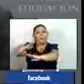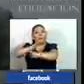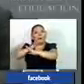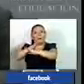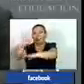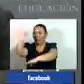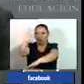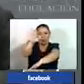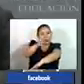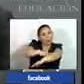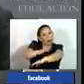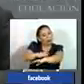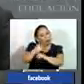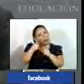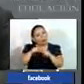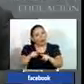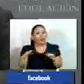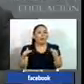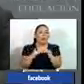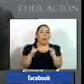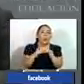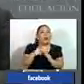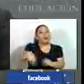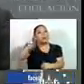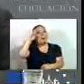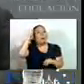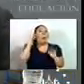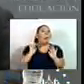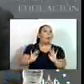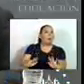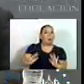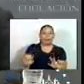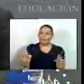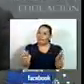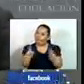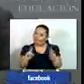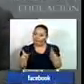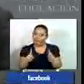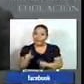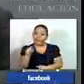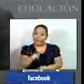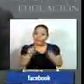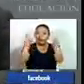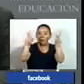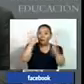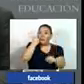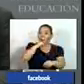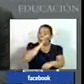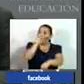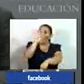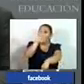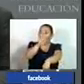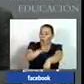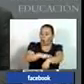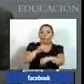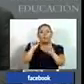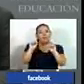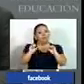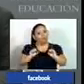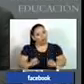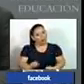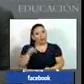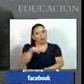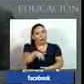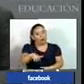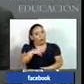está teniendo frutos, pero también no quiere decir que nos vamos a confiar acerca de esta enfermedad que puede llegar a generar tantas complicaciones en nuestro